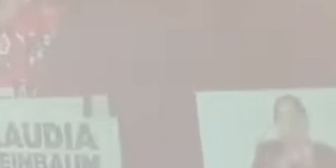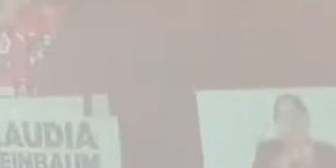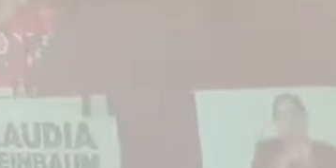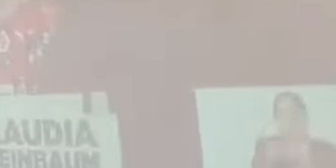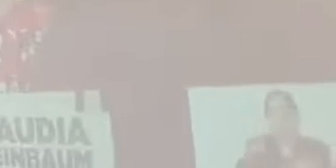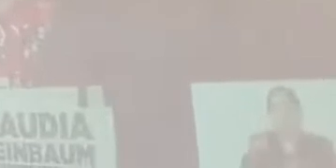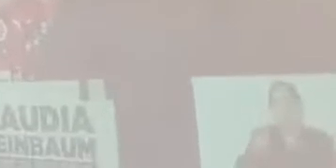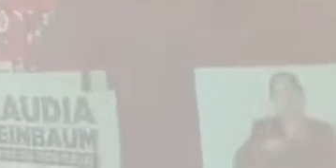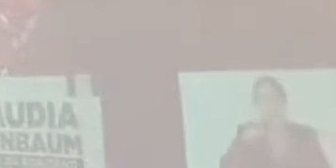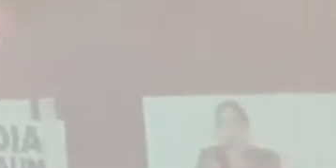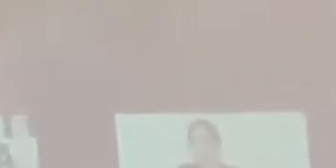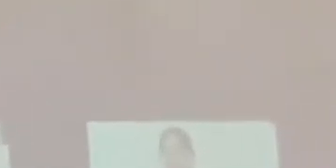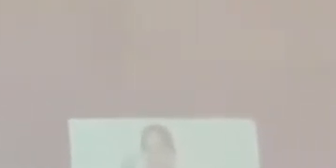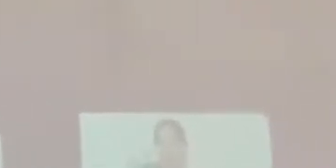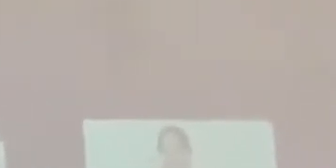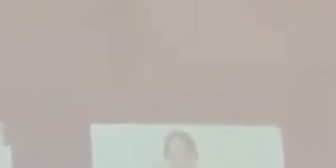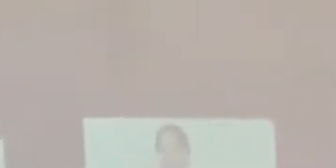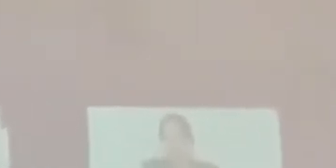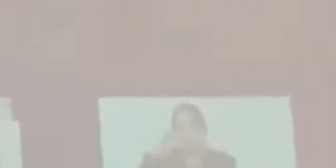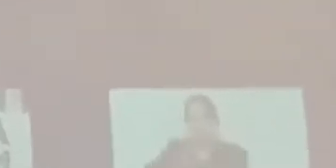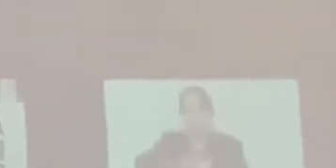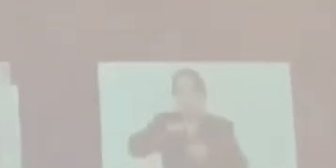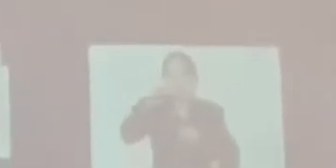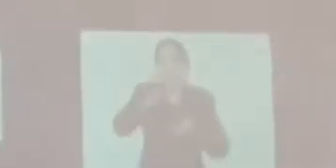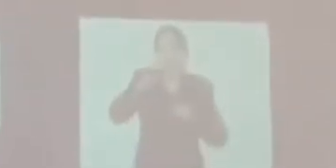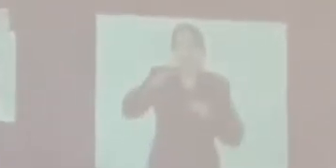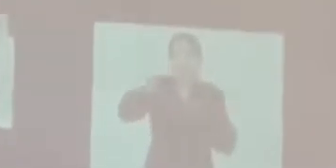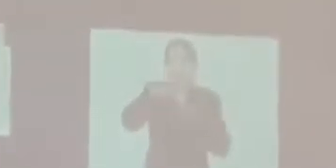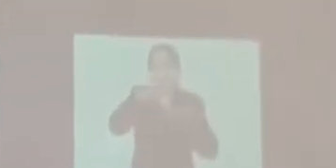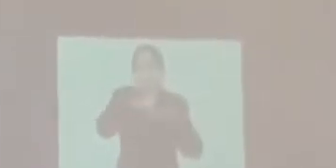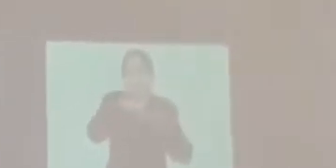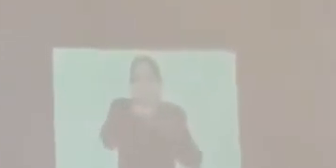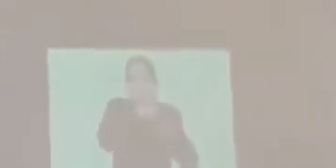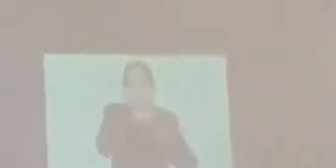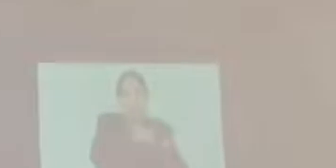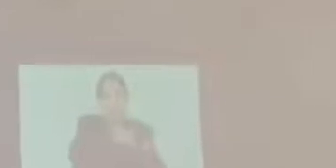y 20% de más lecherías en las colonias populares.